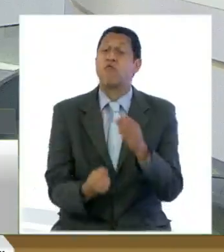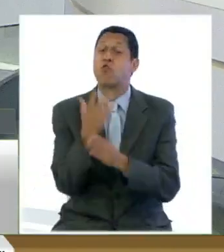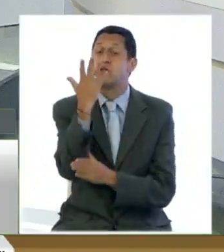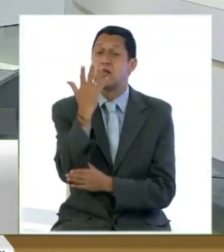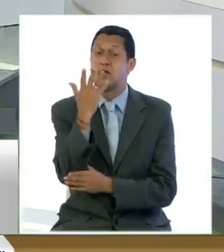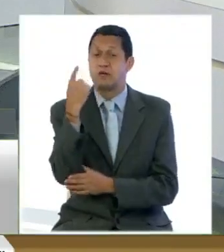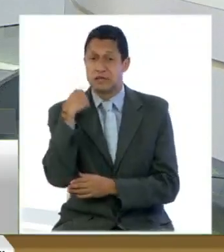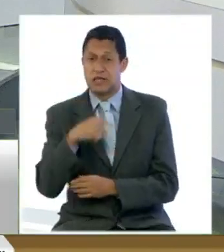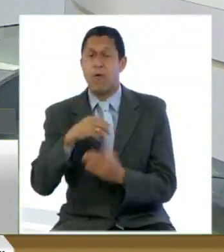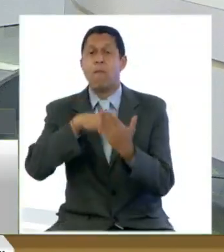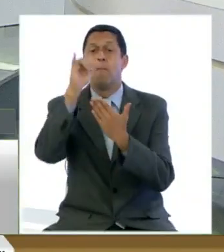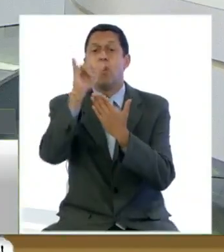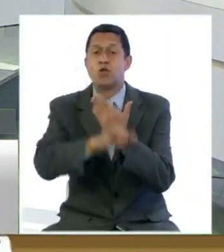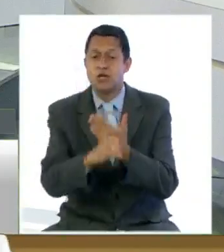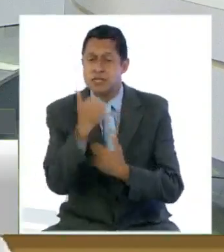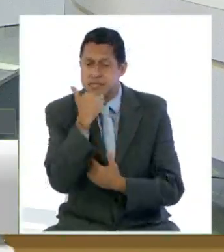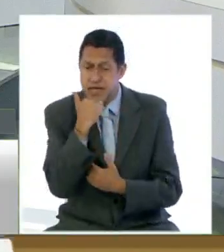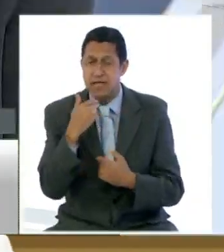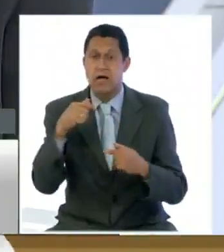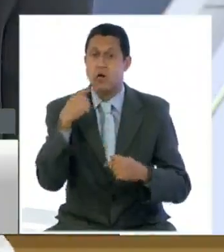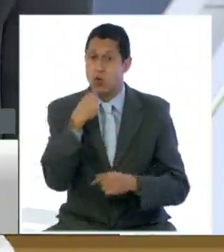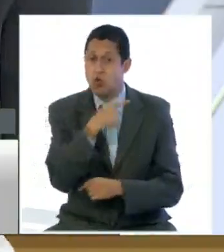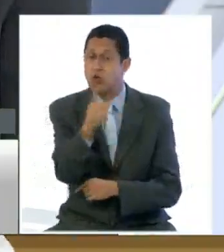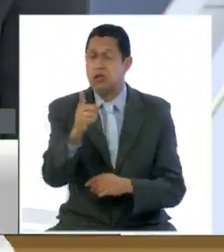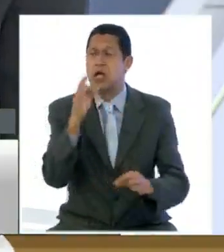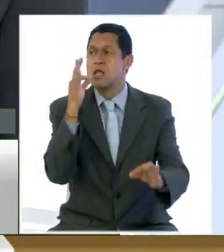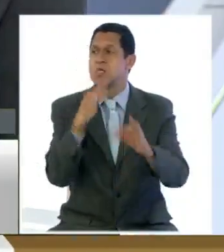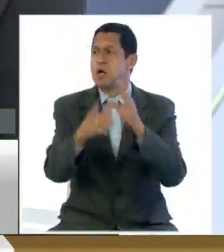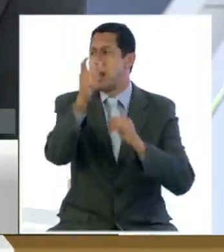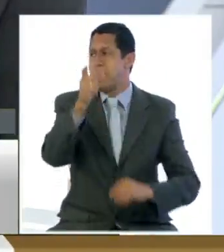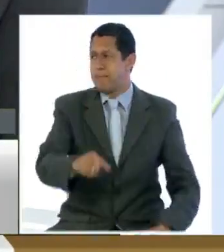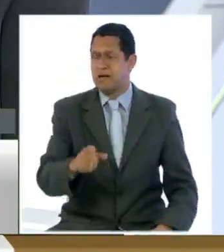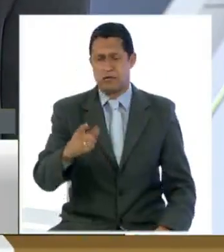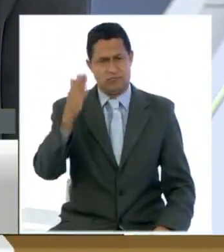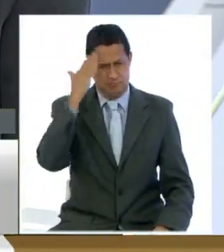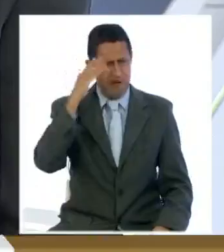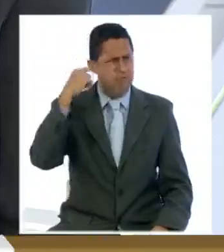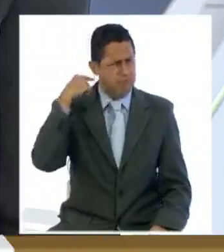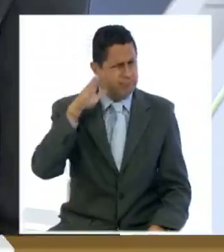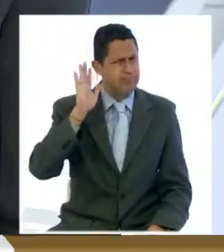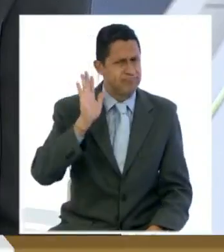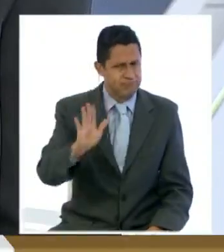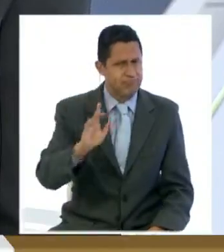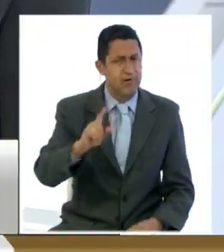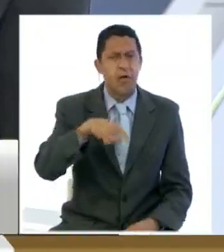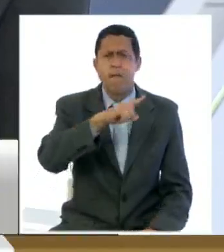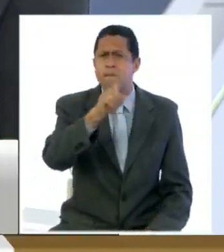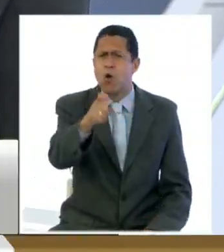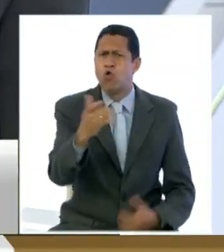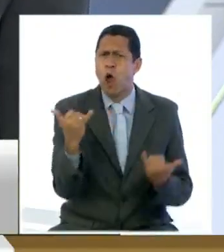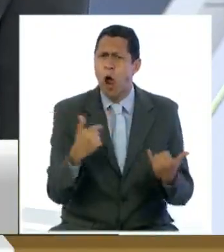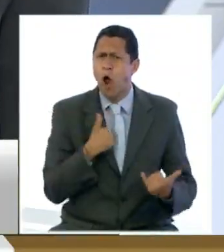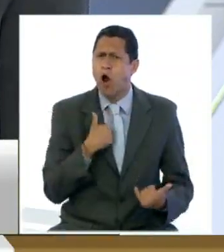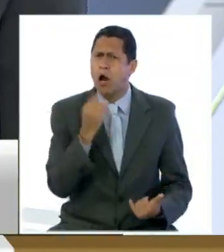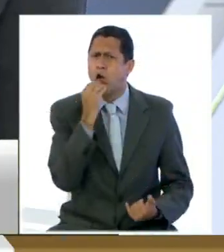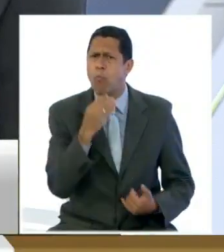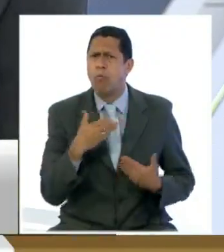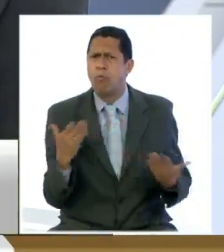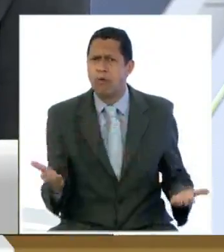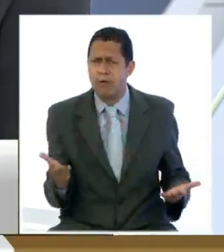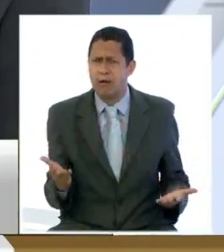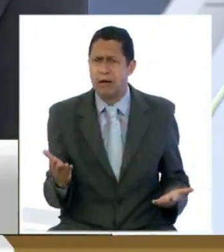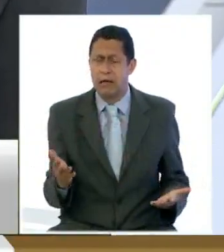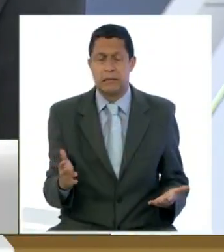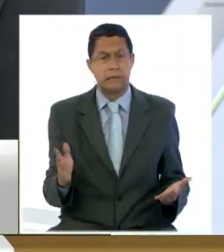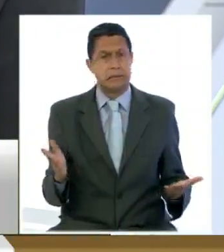siempre tenemos un proyecto en puerta, y cuando tú por fin logras que la persona se diagnostique, viene la siguiente pregunta de: oye, ¿ahora qué como? Y pareciera que se